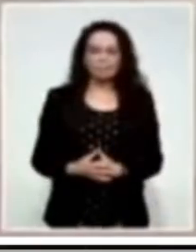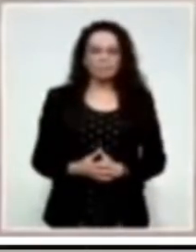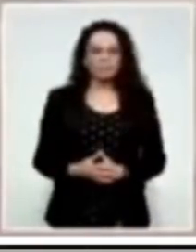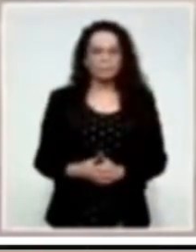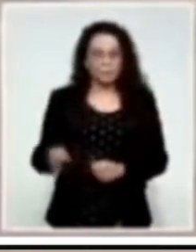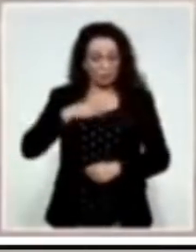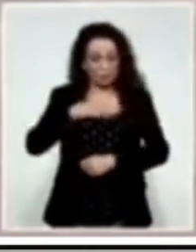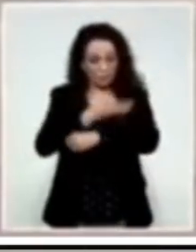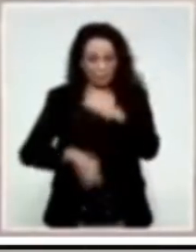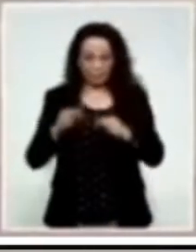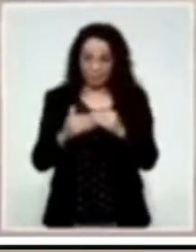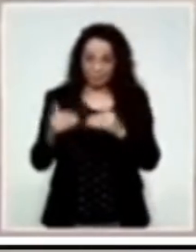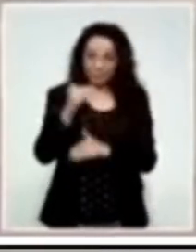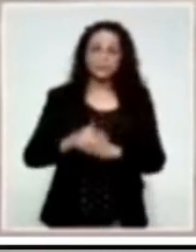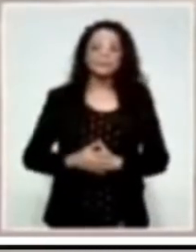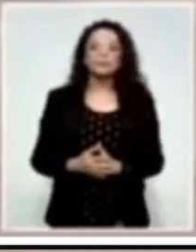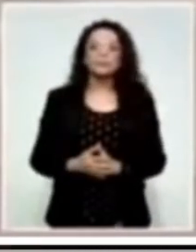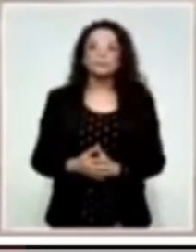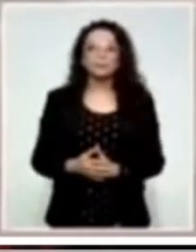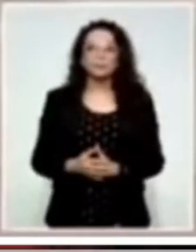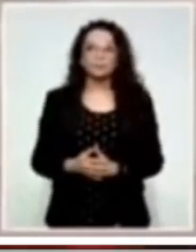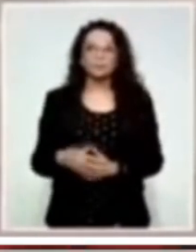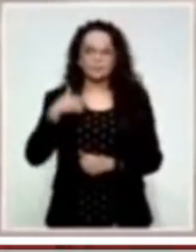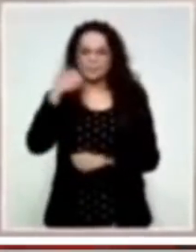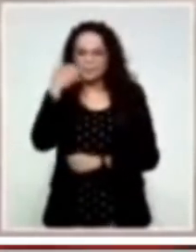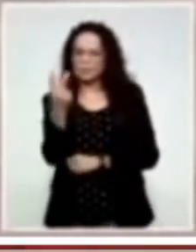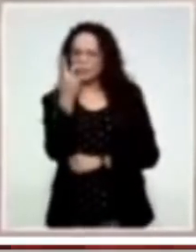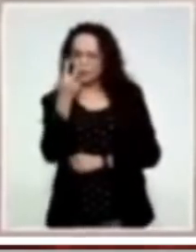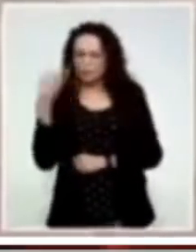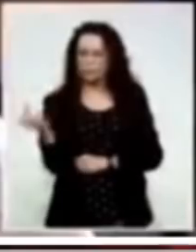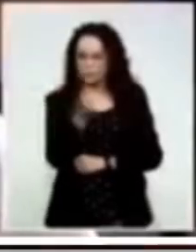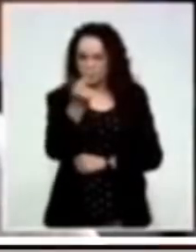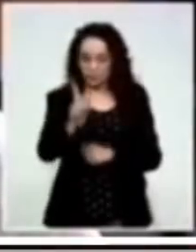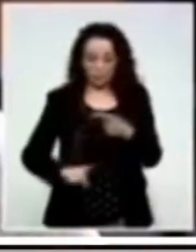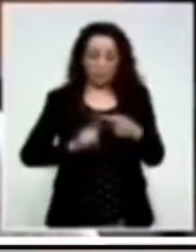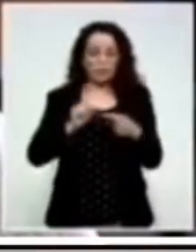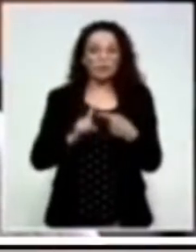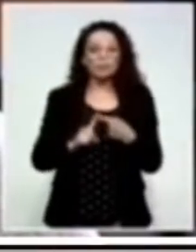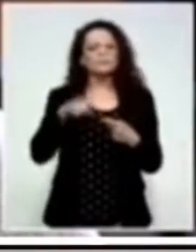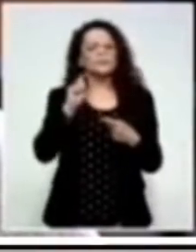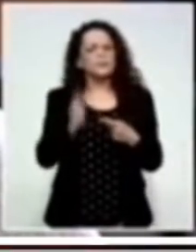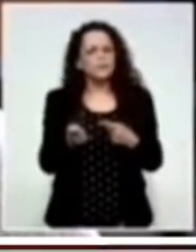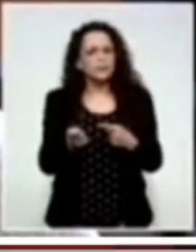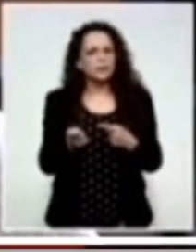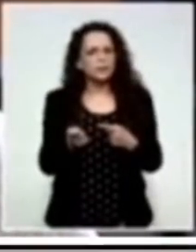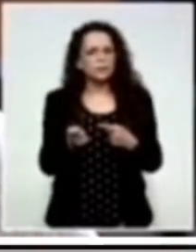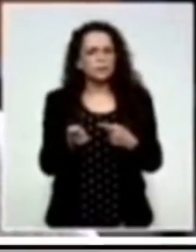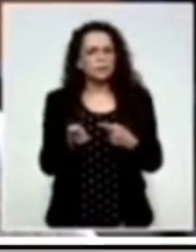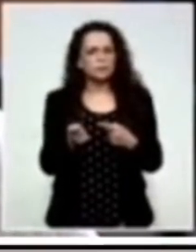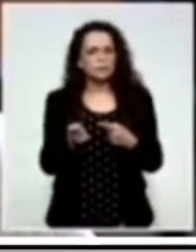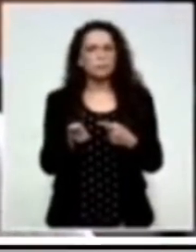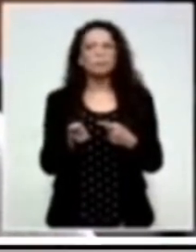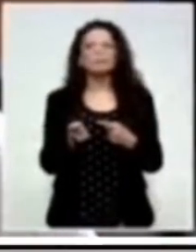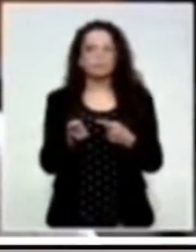Buenas tardes, ministro presidente. Buenas tardes. Dos preguntas. La primera tiene que ver justamente con